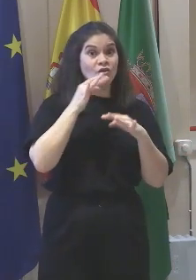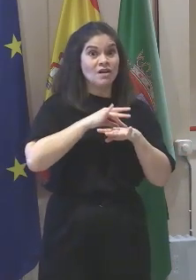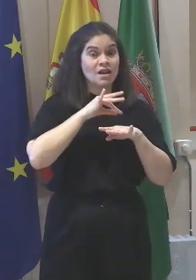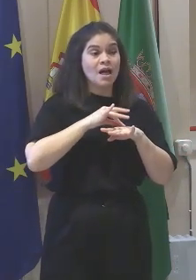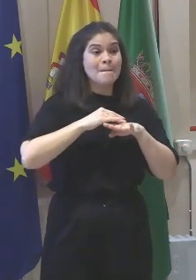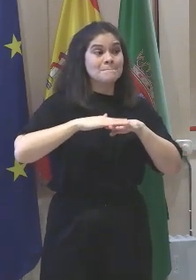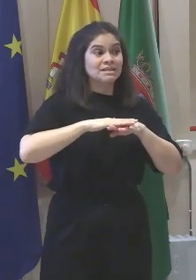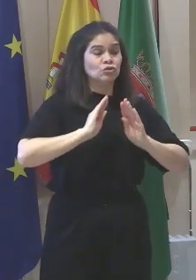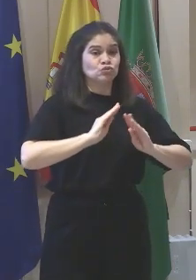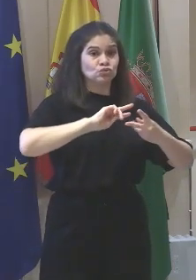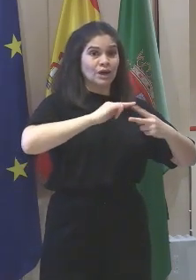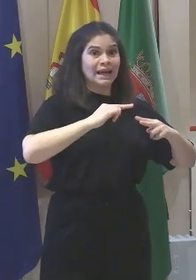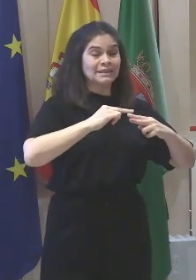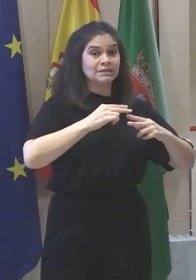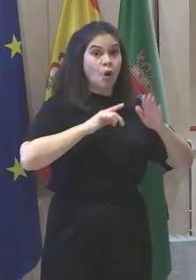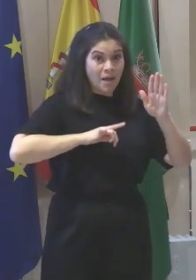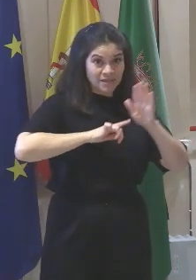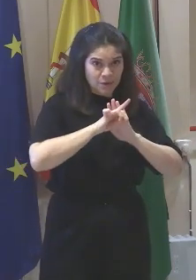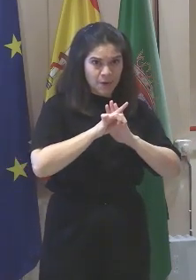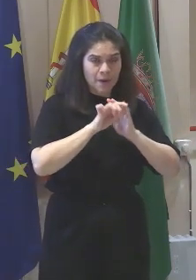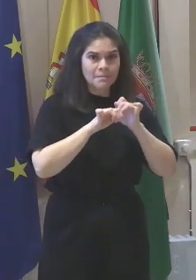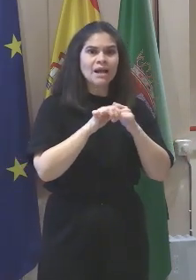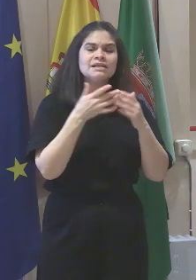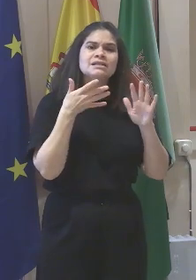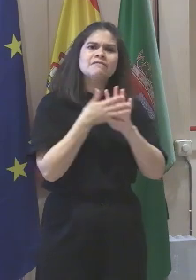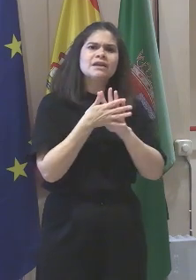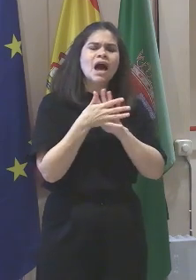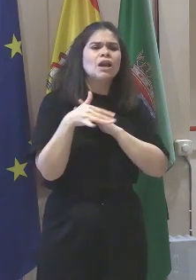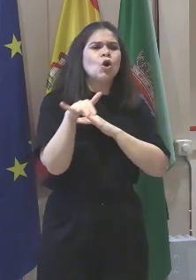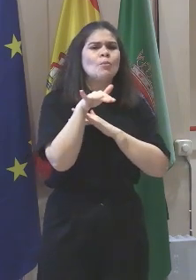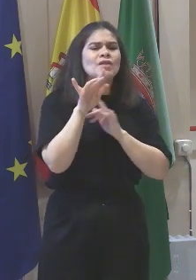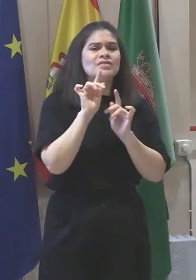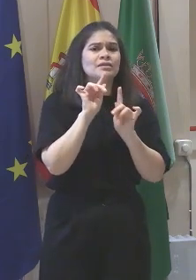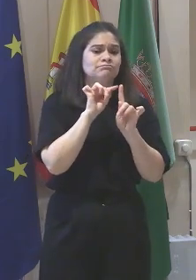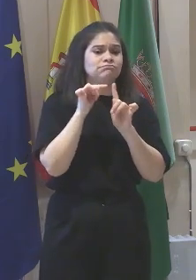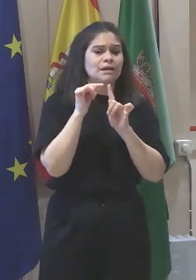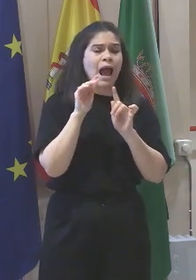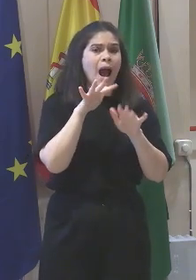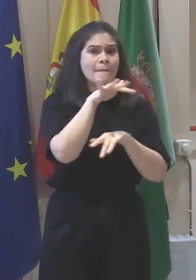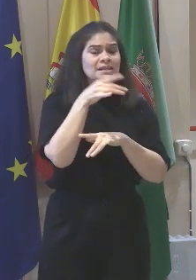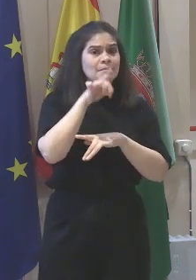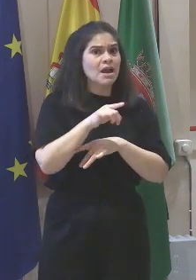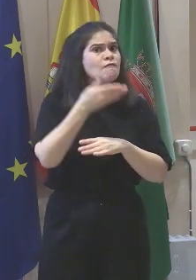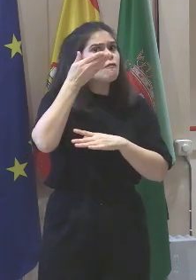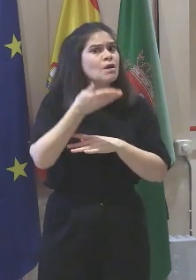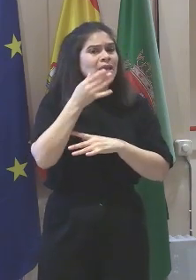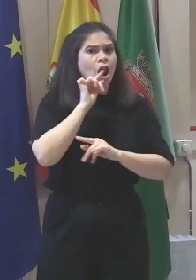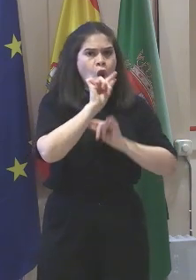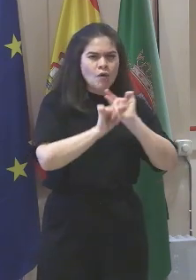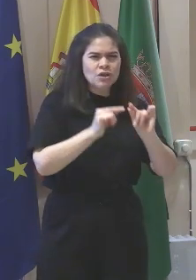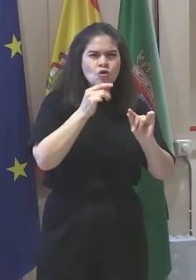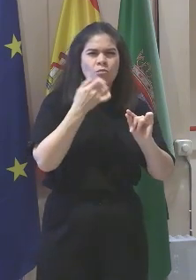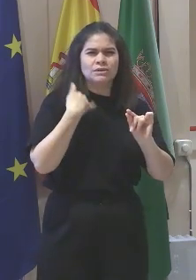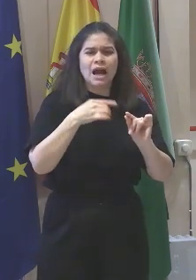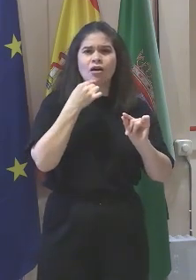basado en genes lo va a desarrollar. Es decir, el componente ambiental es fundamental, los virus y otros, como ha comentado Patricia,